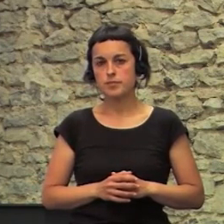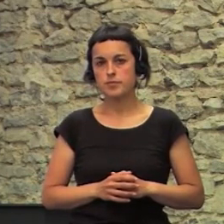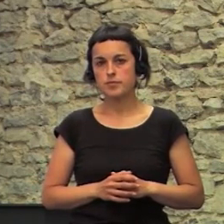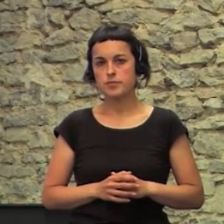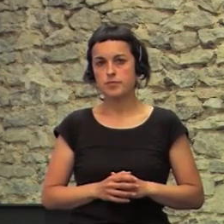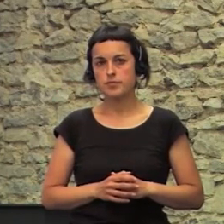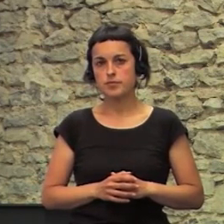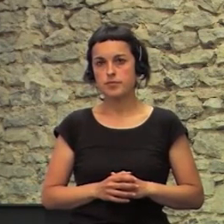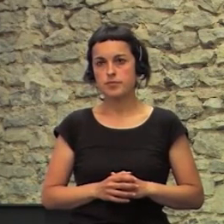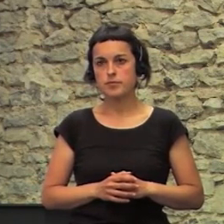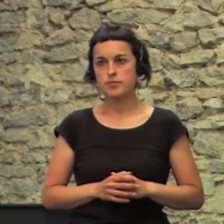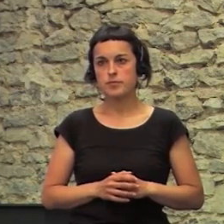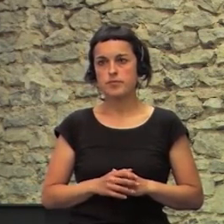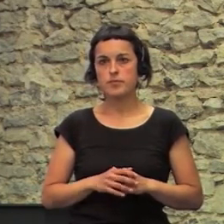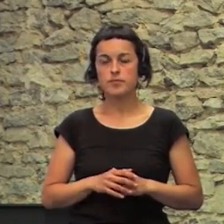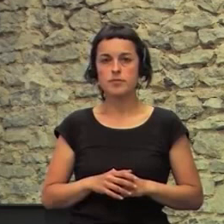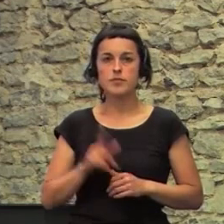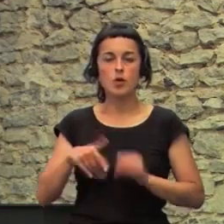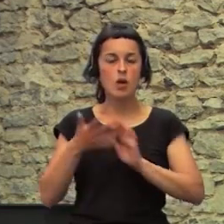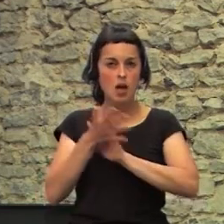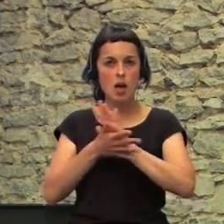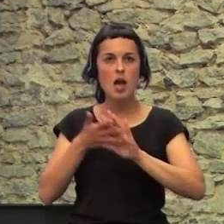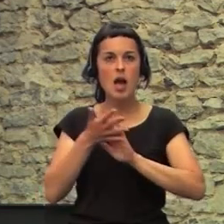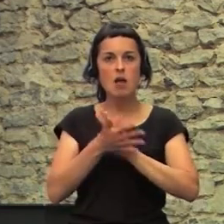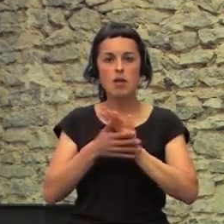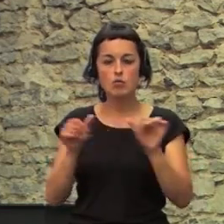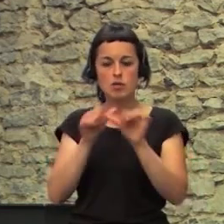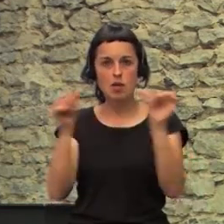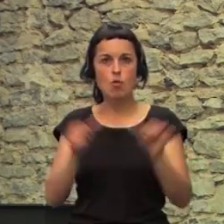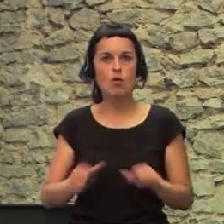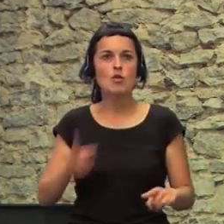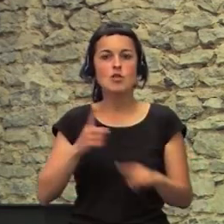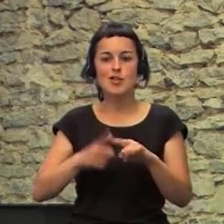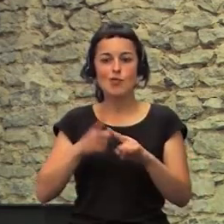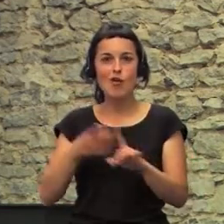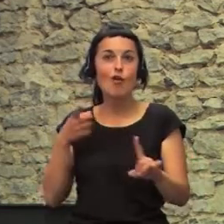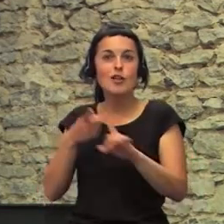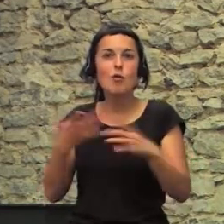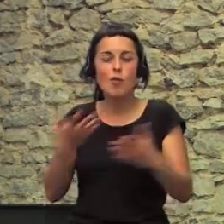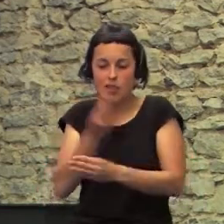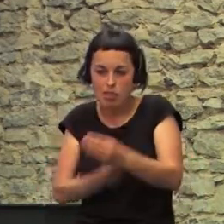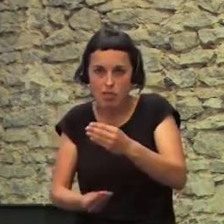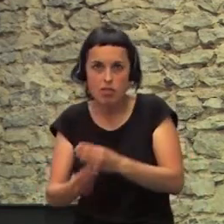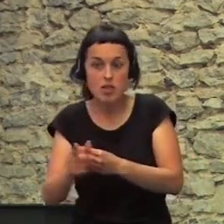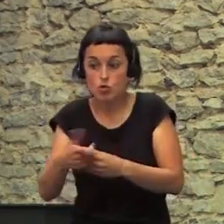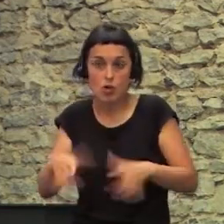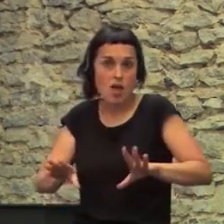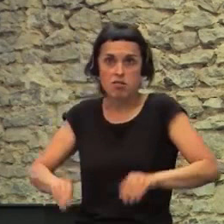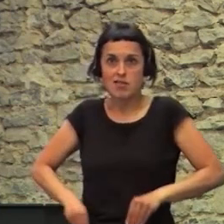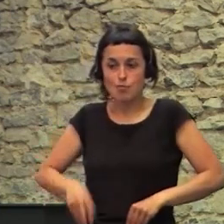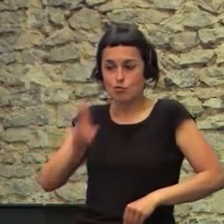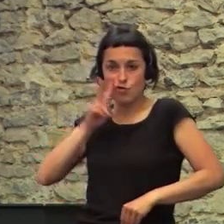que es sexual, que es reproducir un modelo de sexualidad que es la normativa, la aceptada, ¿no? Y todo